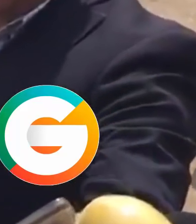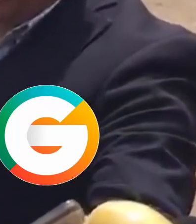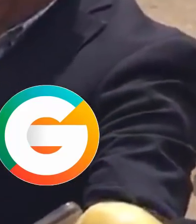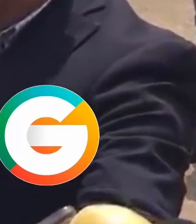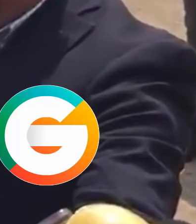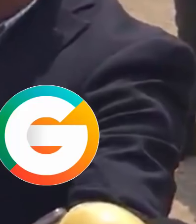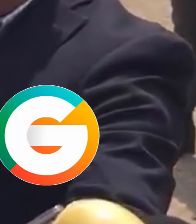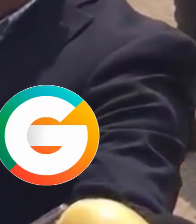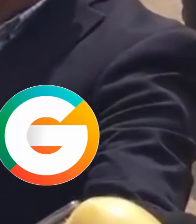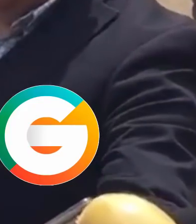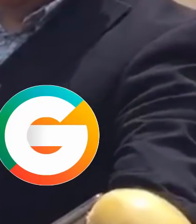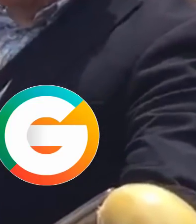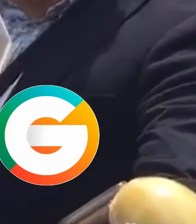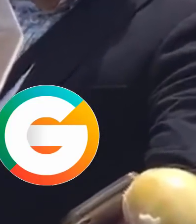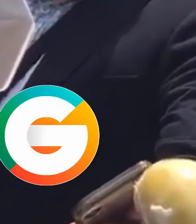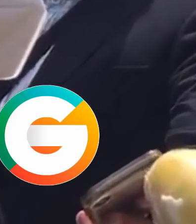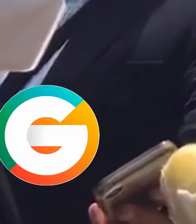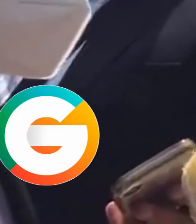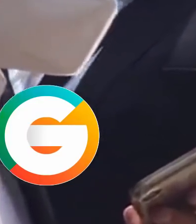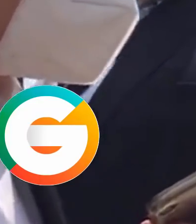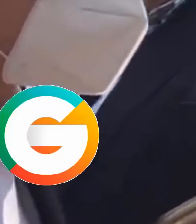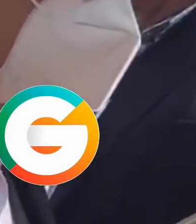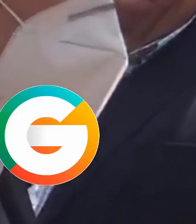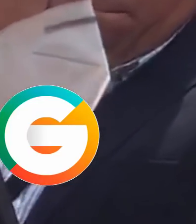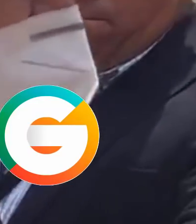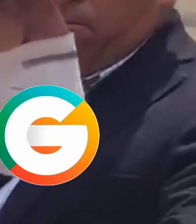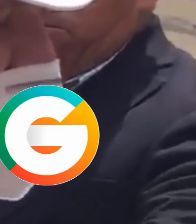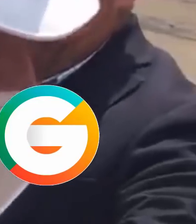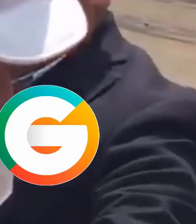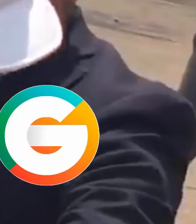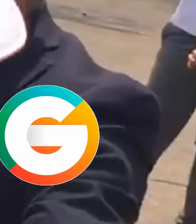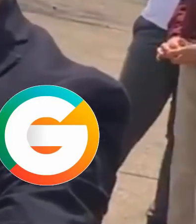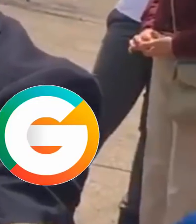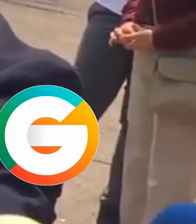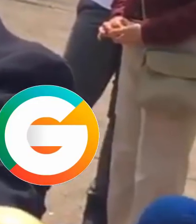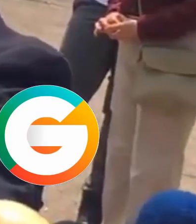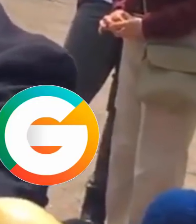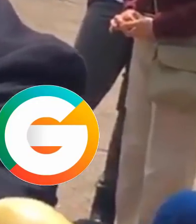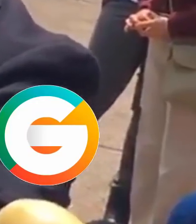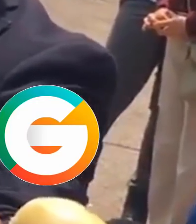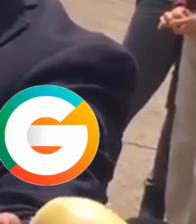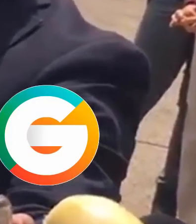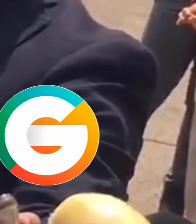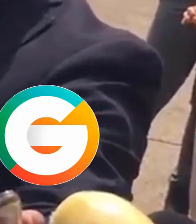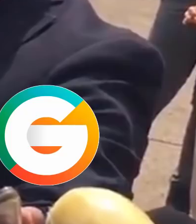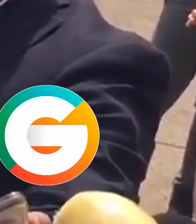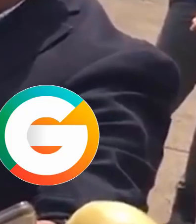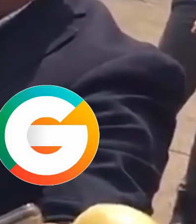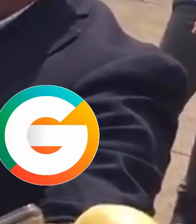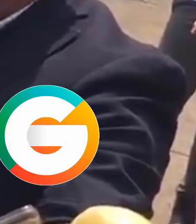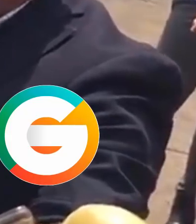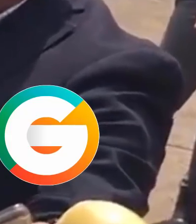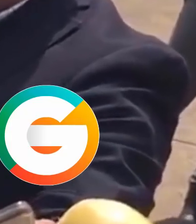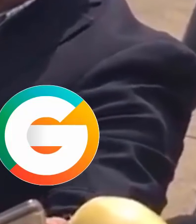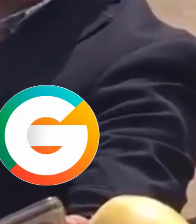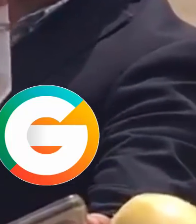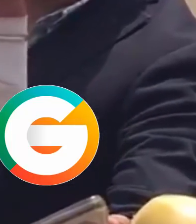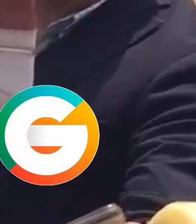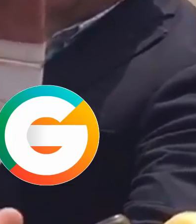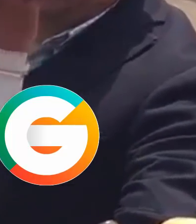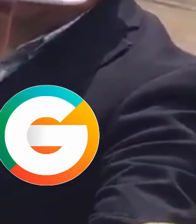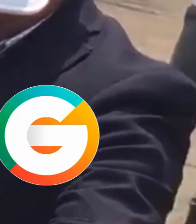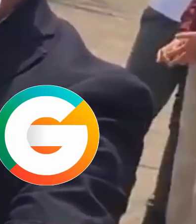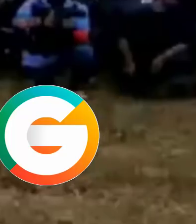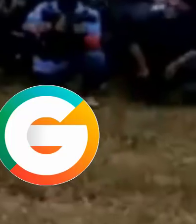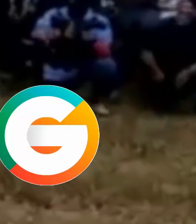mayor es el del cártel de Santa Rosa, porque ha sido el cártel dominante.